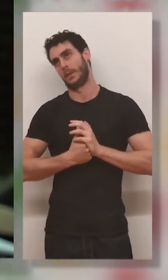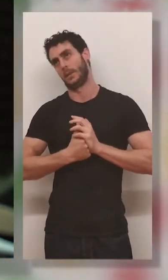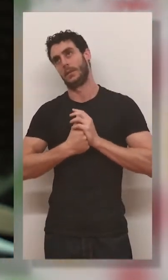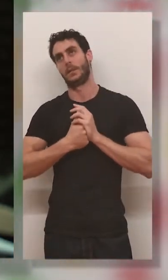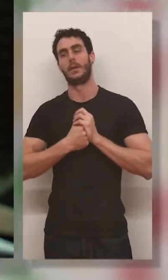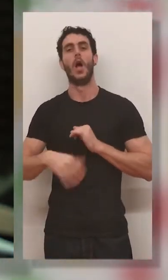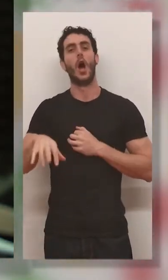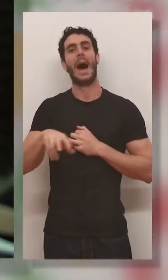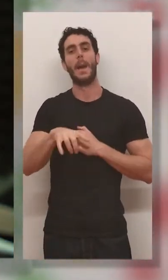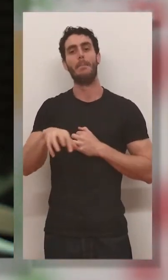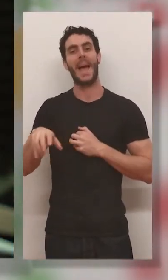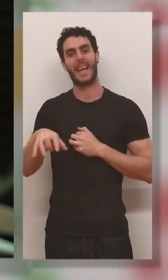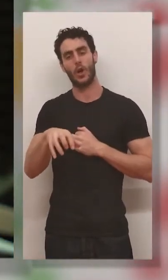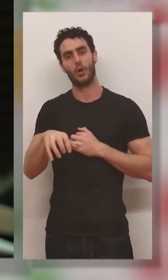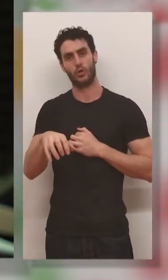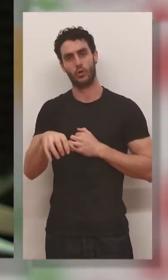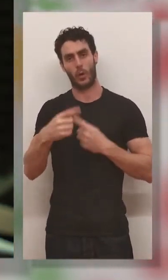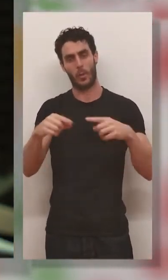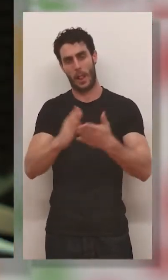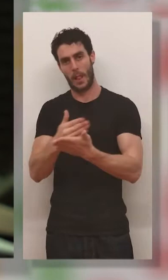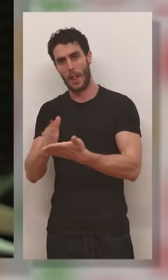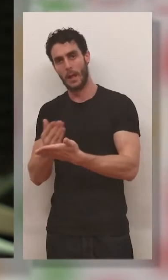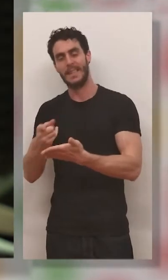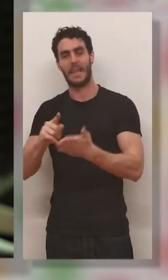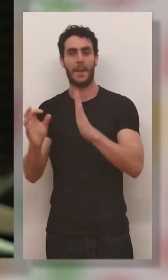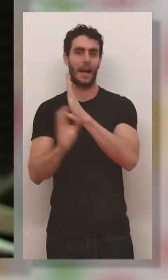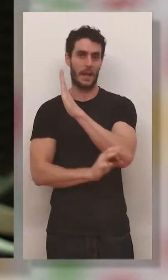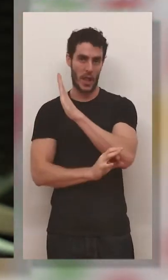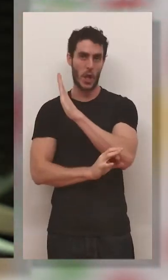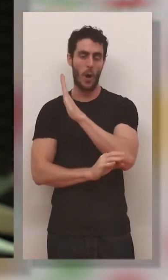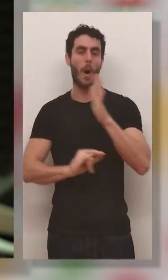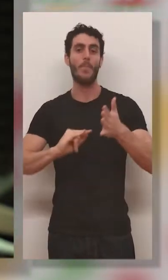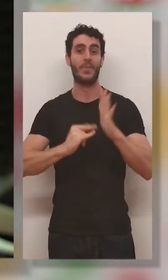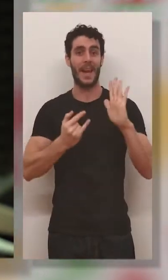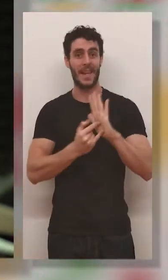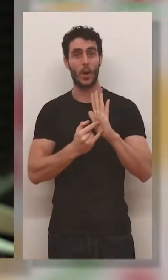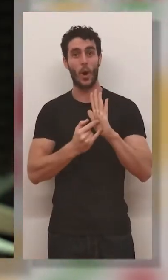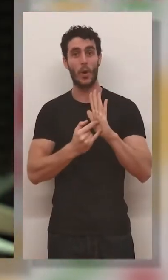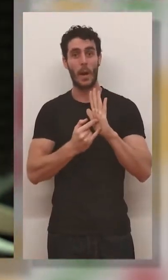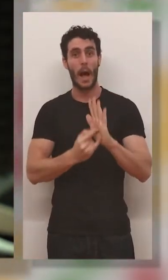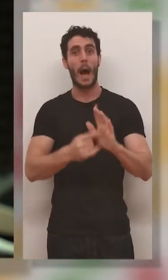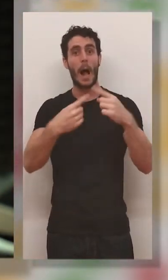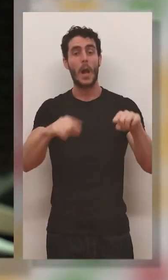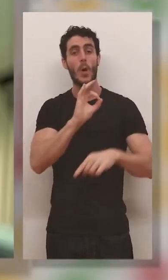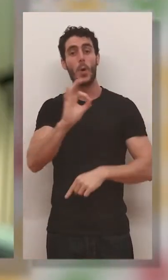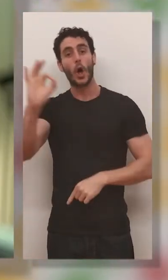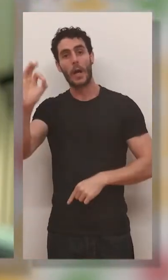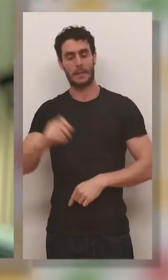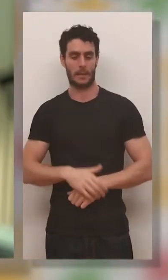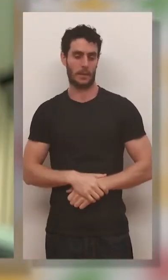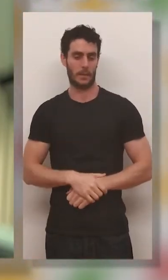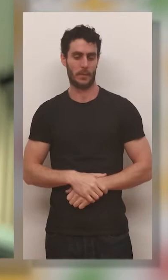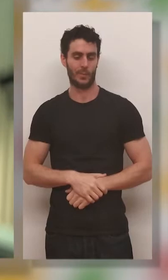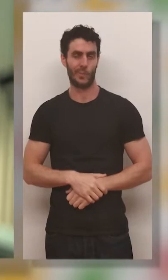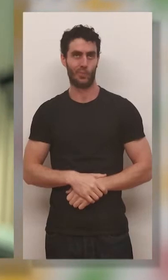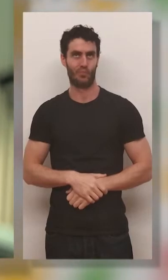los arpegios y los ejercicios técnicos y las notas y esas cosas.